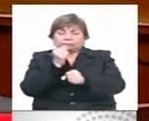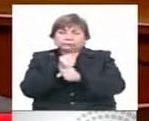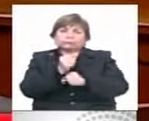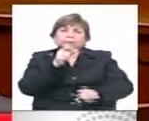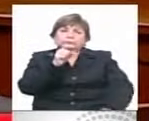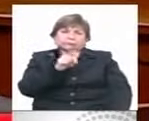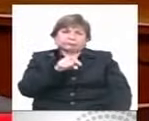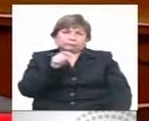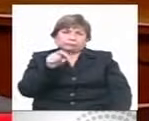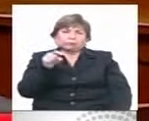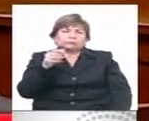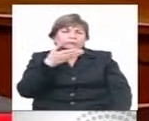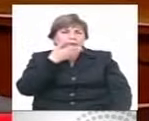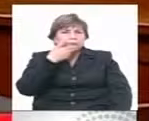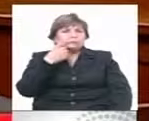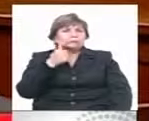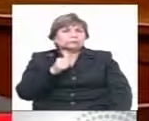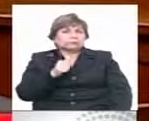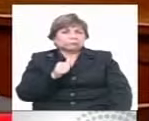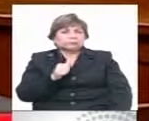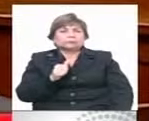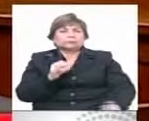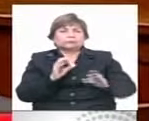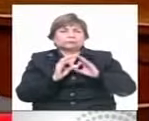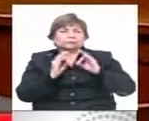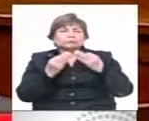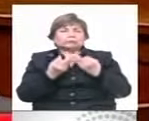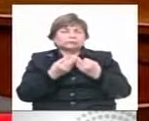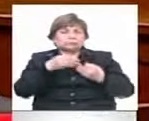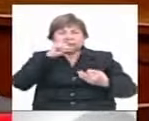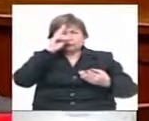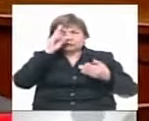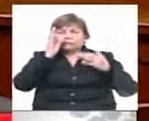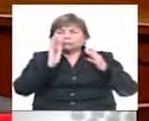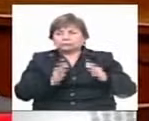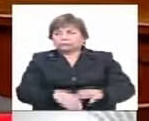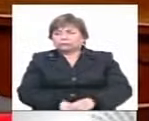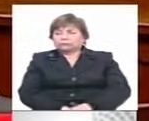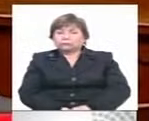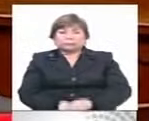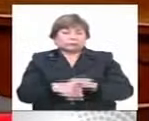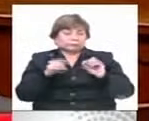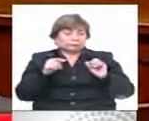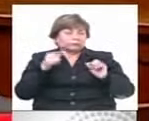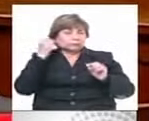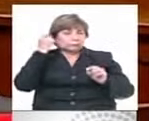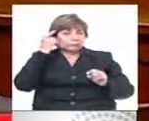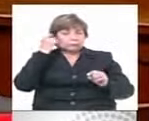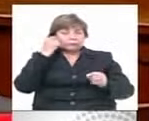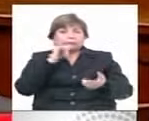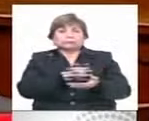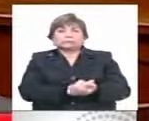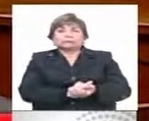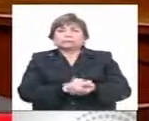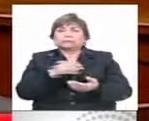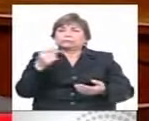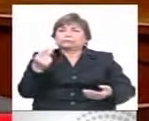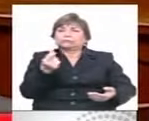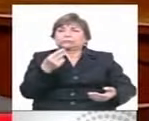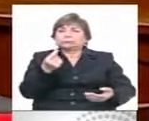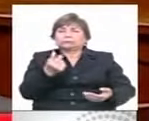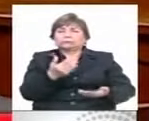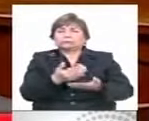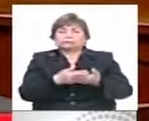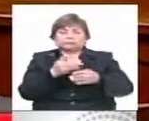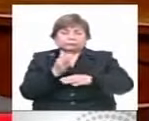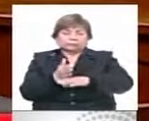necesarios para mejorar el bienestar de las familias peruanas. En este sentido, el rápido avance del